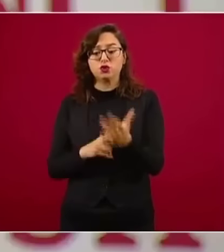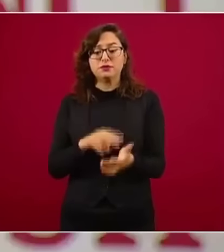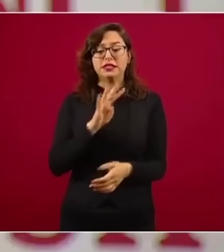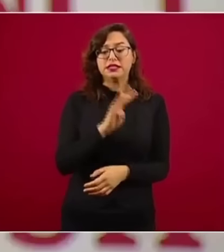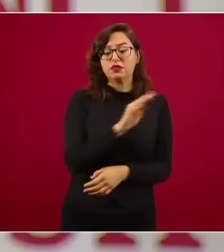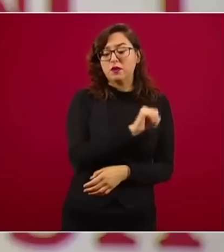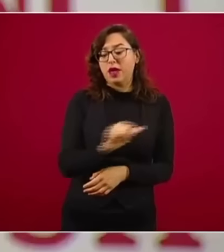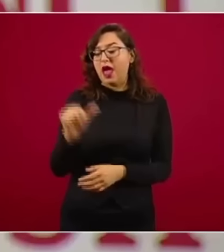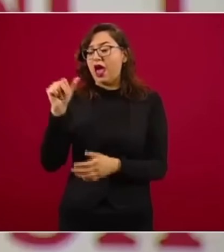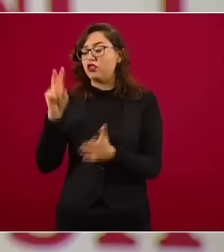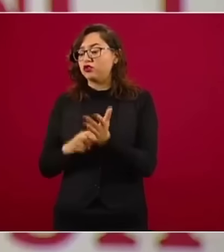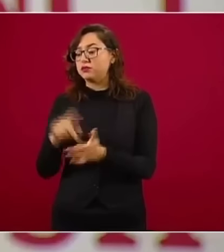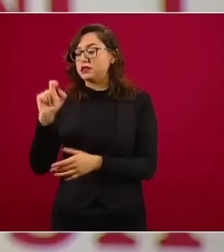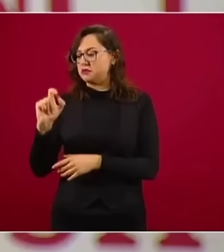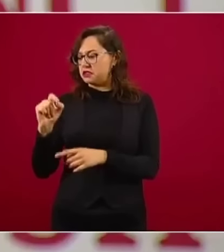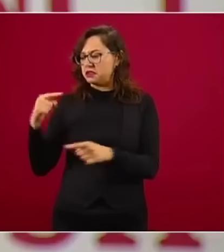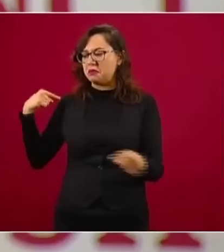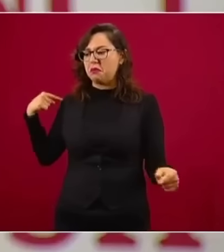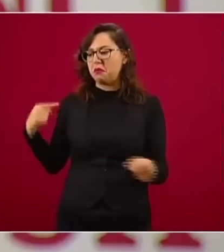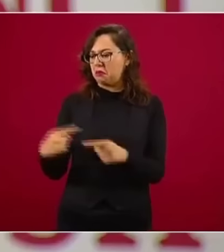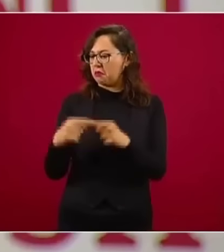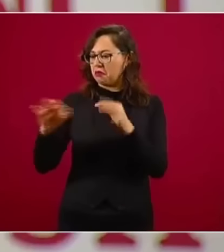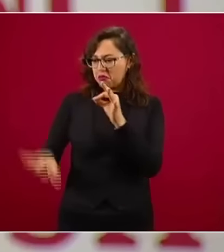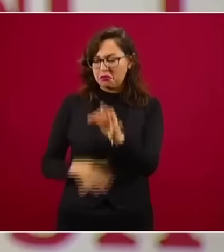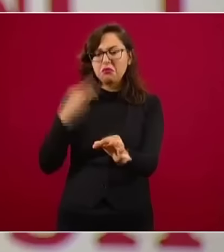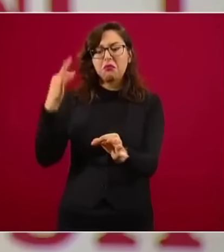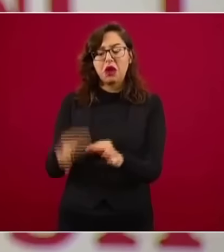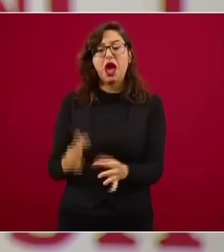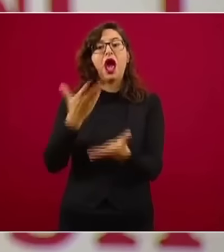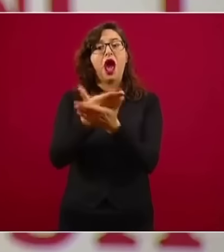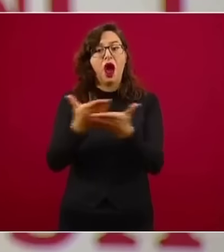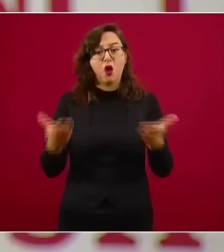2019-2020 y hoy iniciamos a distancia el ciclo escolar